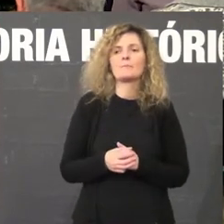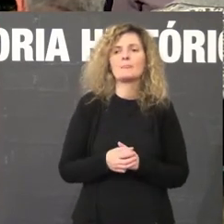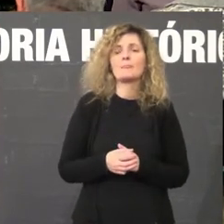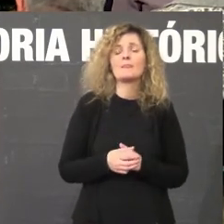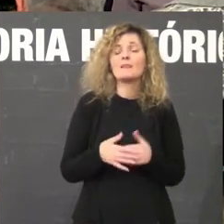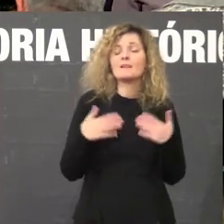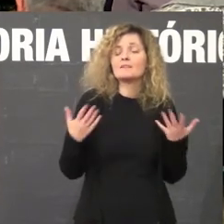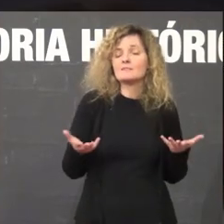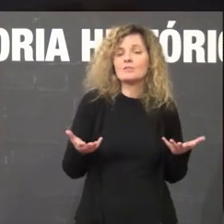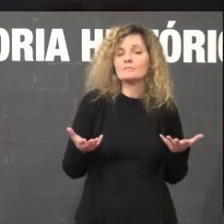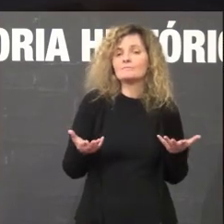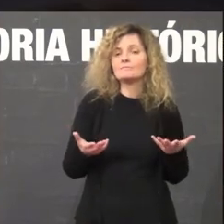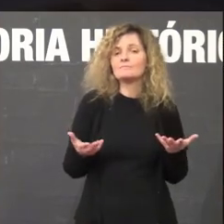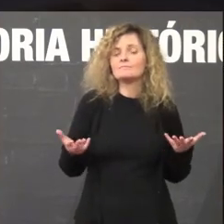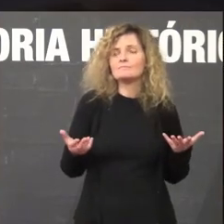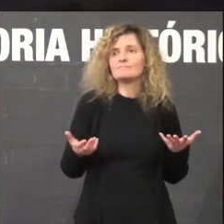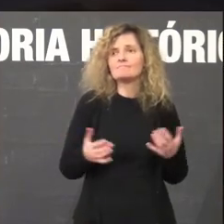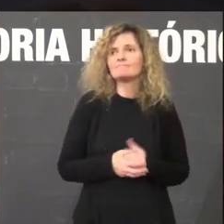Entón,